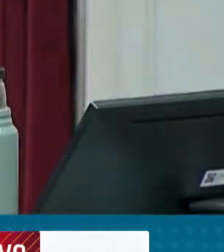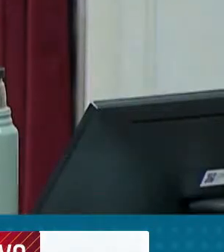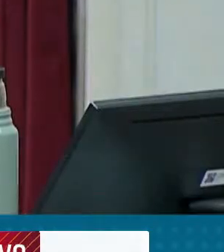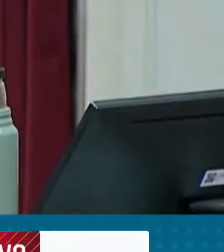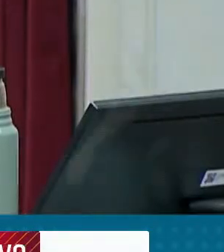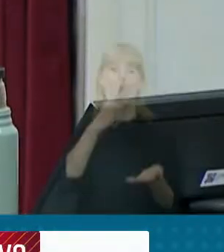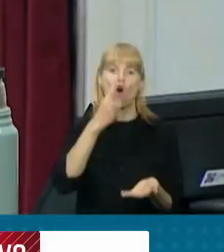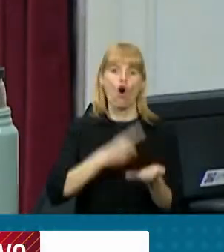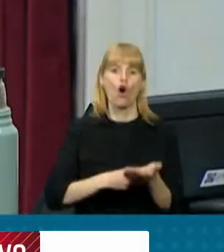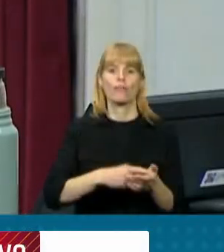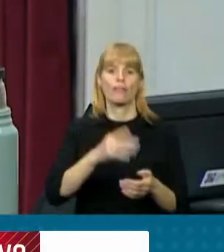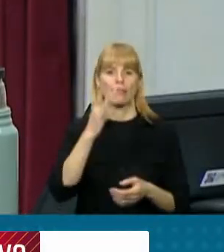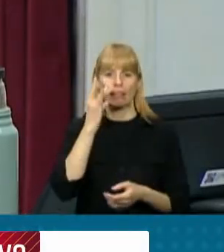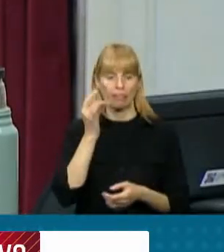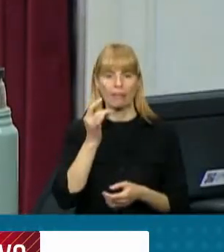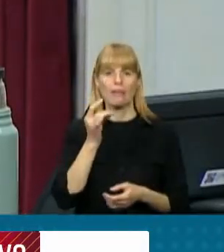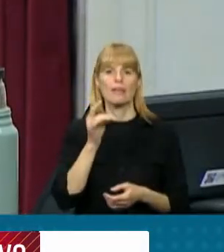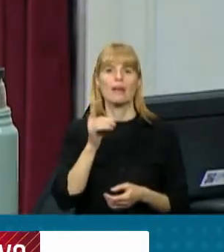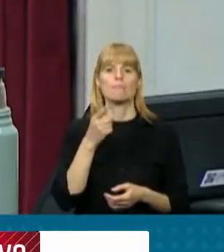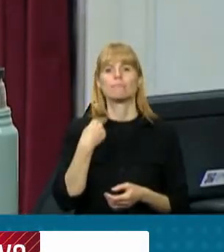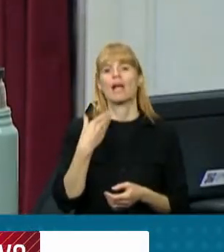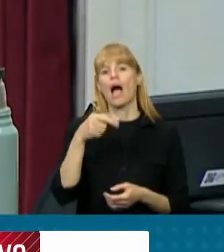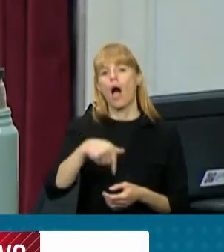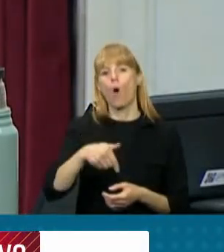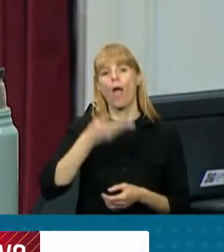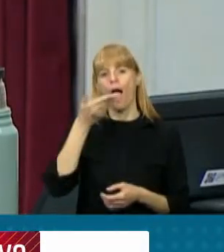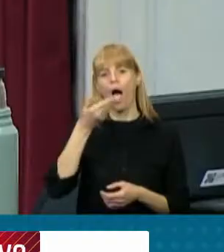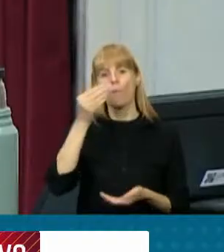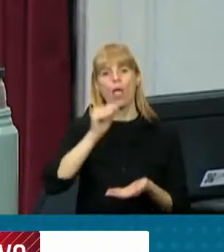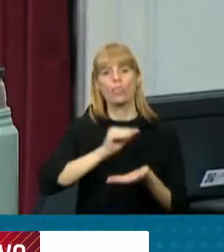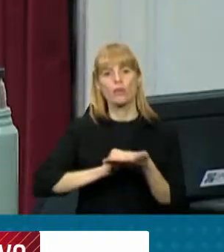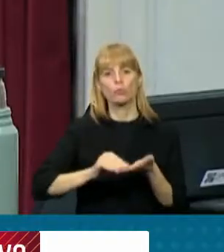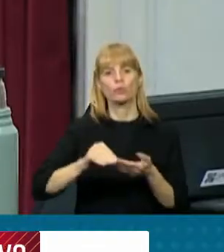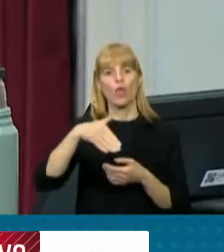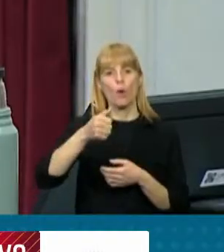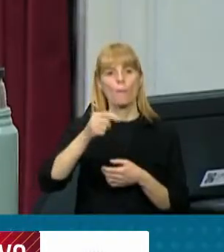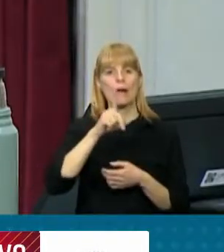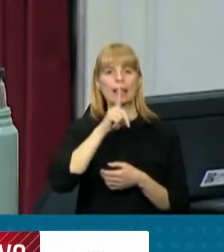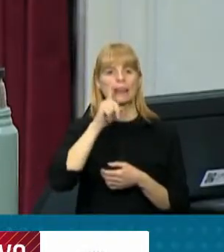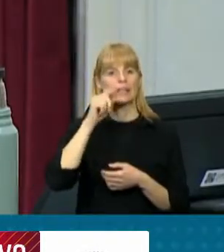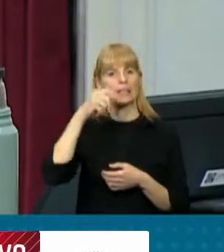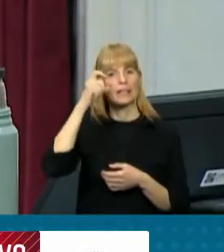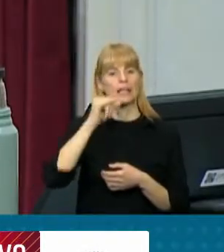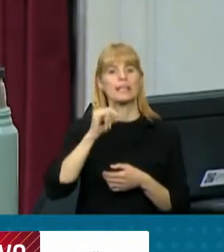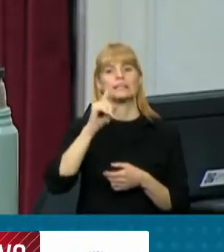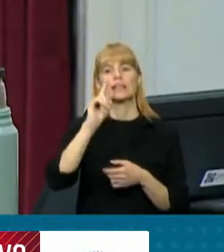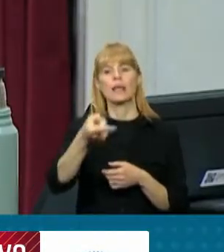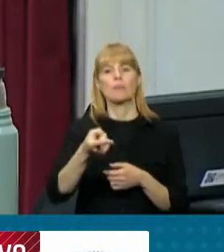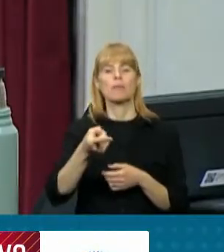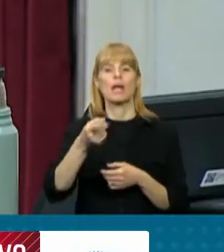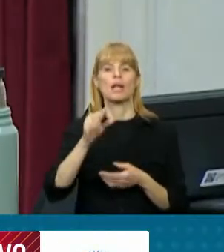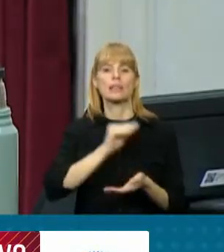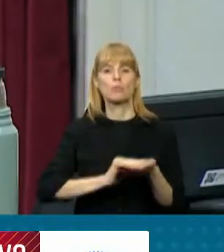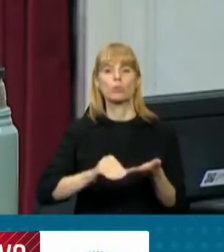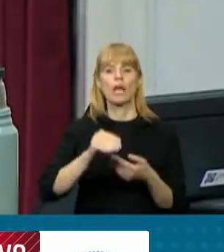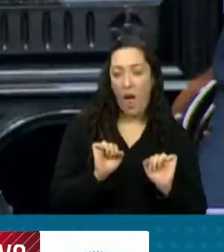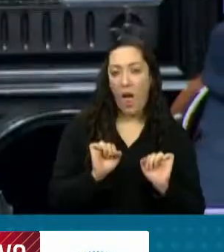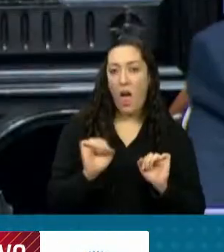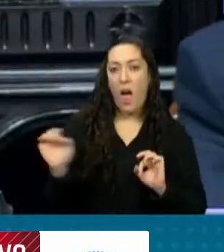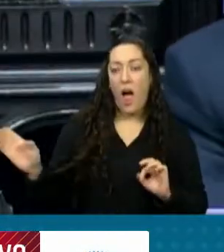También quedó expuesto que hay como toda una auditoría en relación a El tema de los medicamentos, el tema de